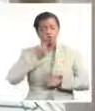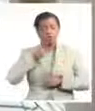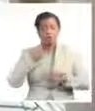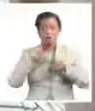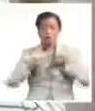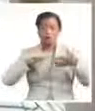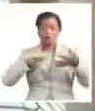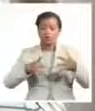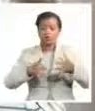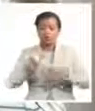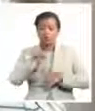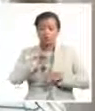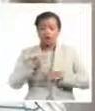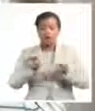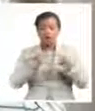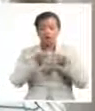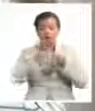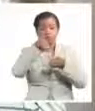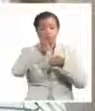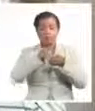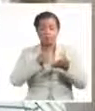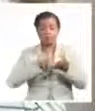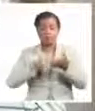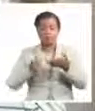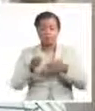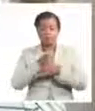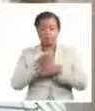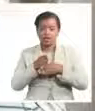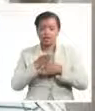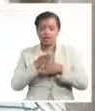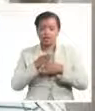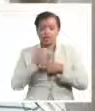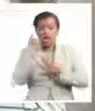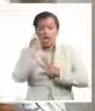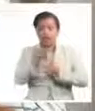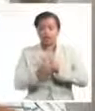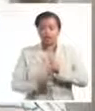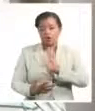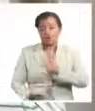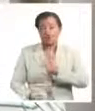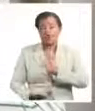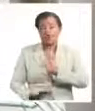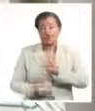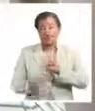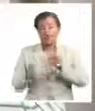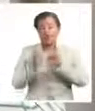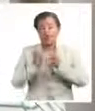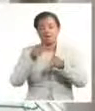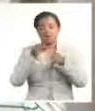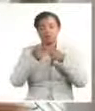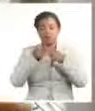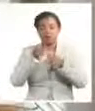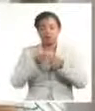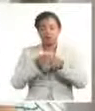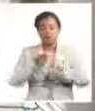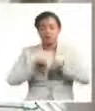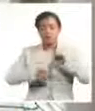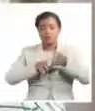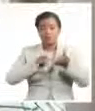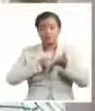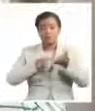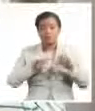tuvieran una identificación con elementos que identifican puntualmente de las provincias